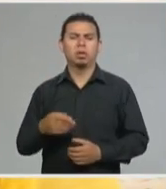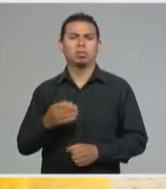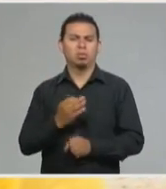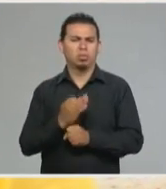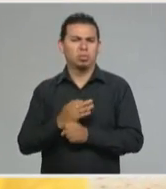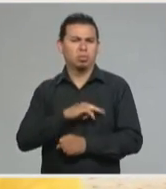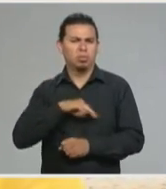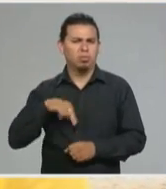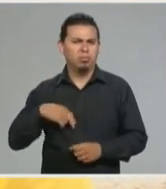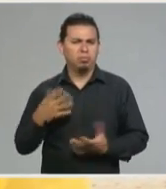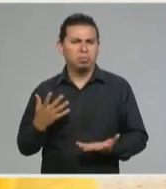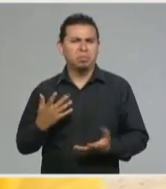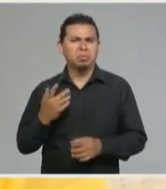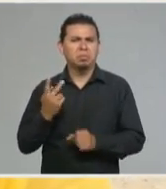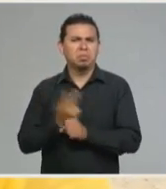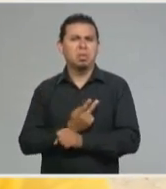la